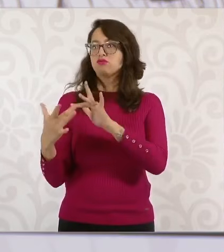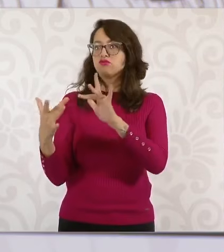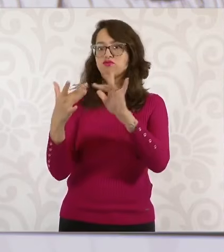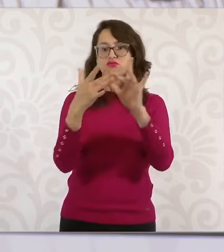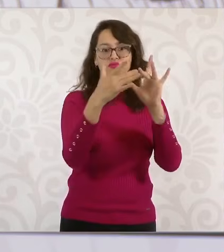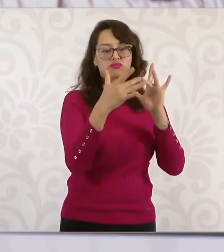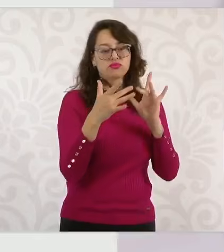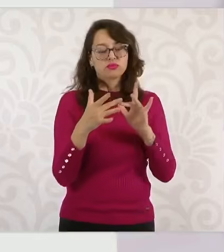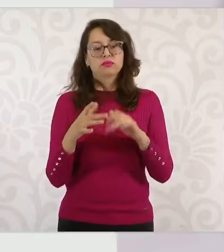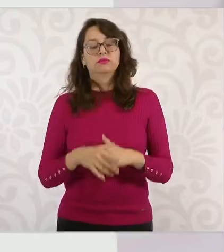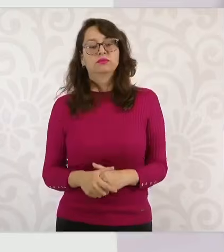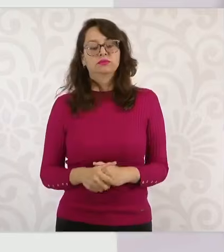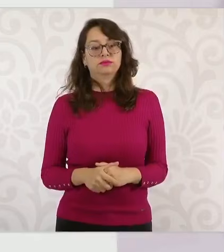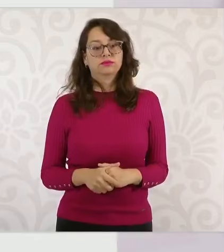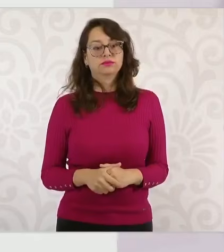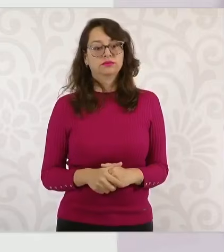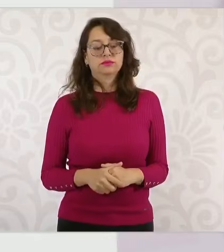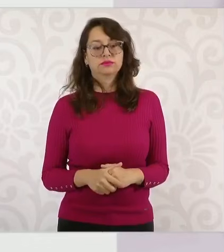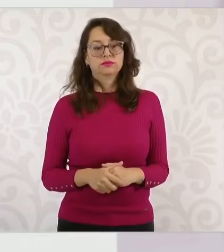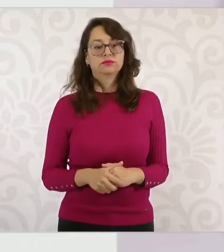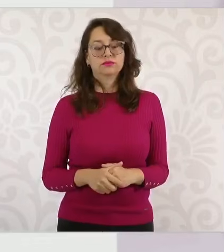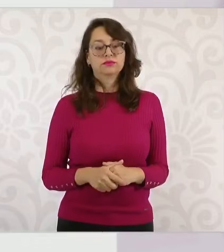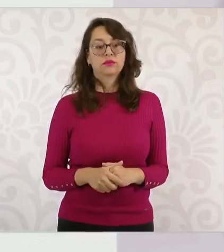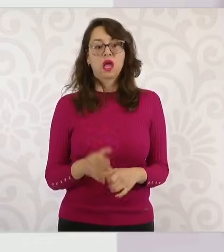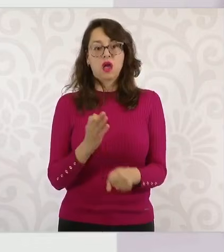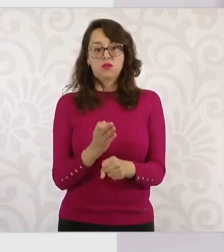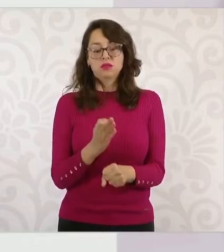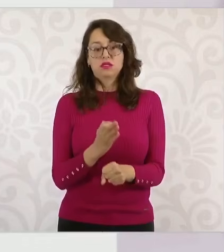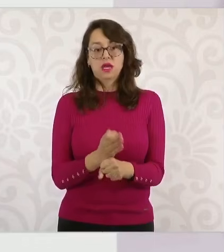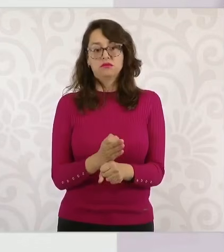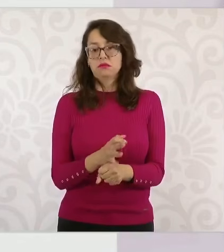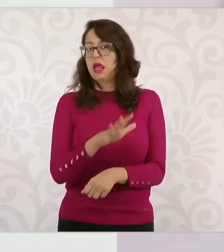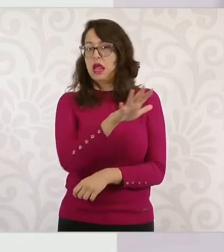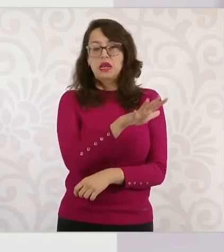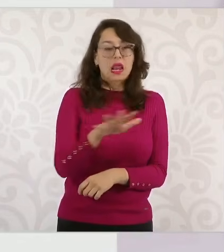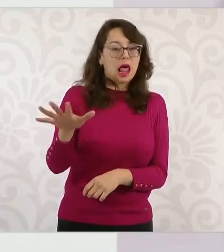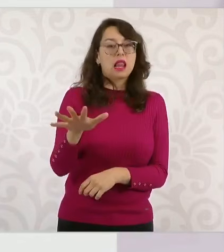una orientación por el momento que en general